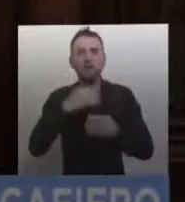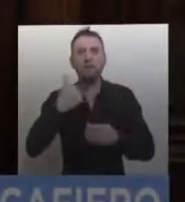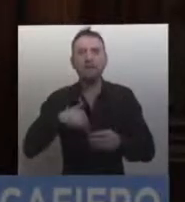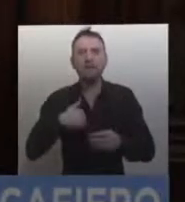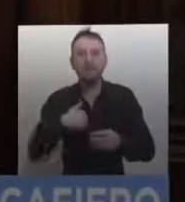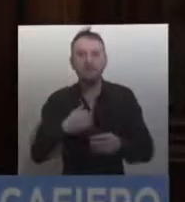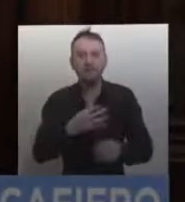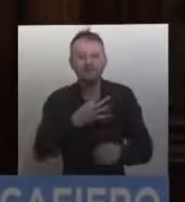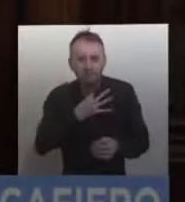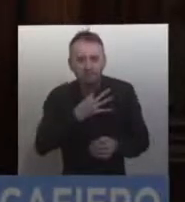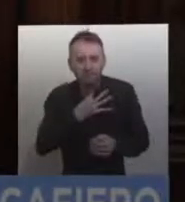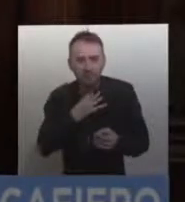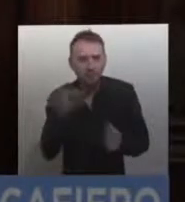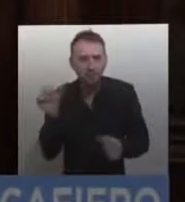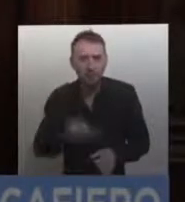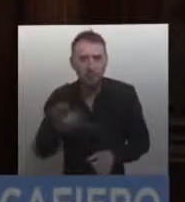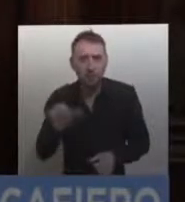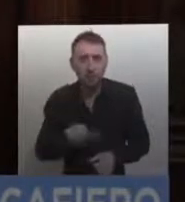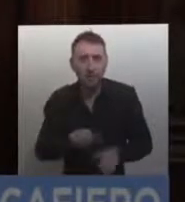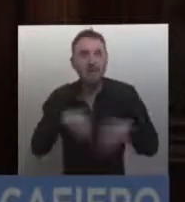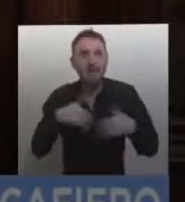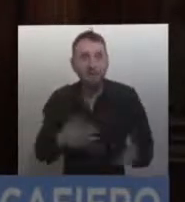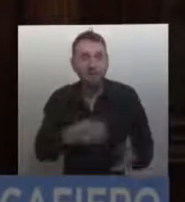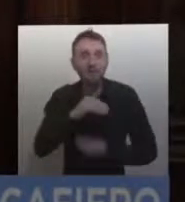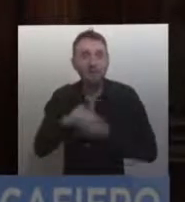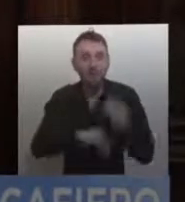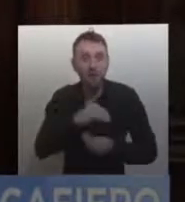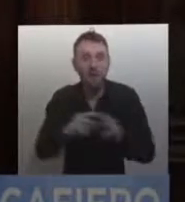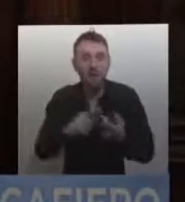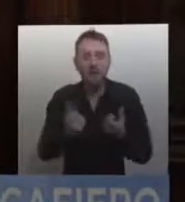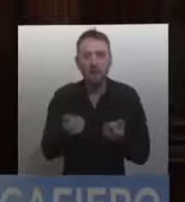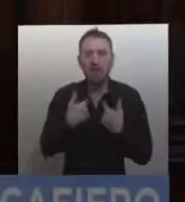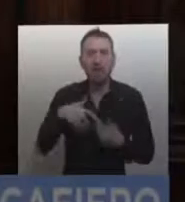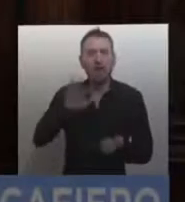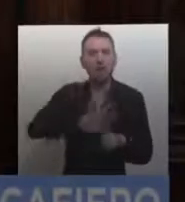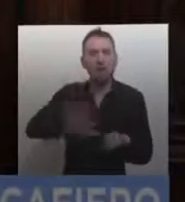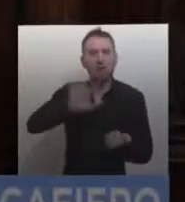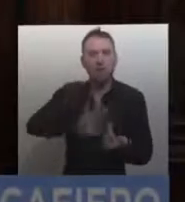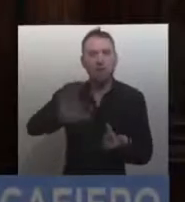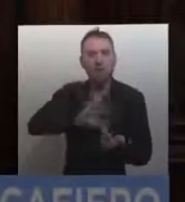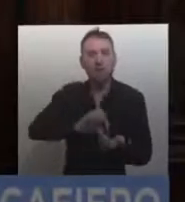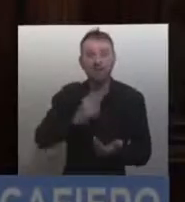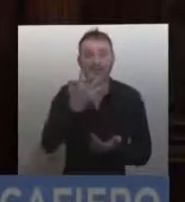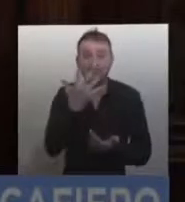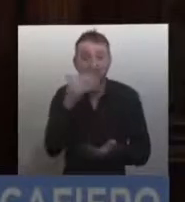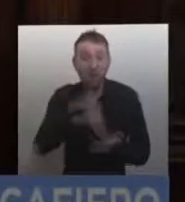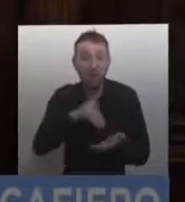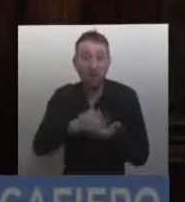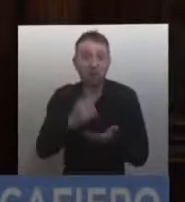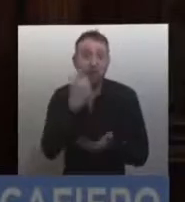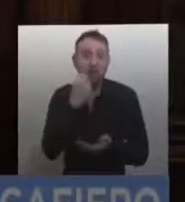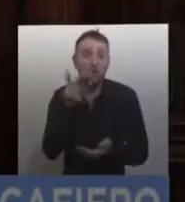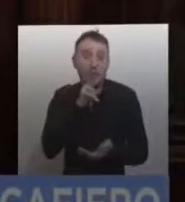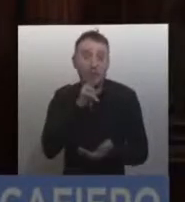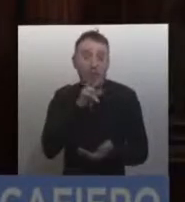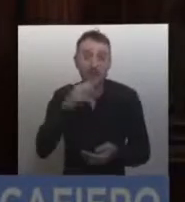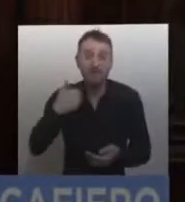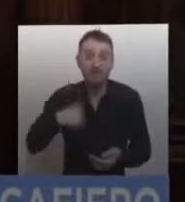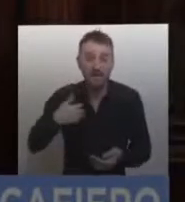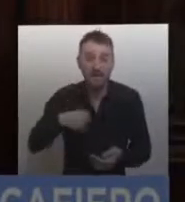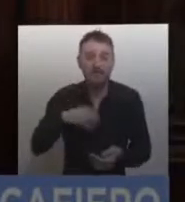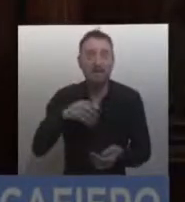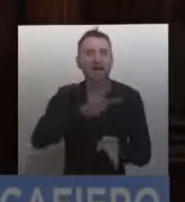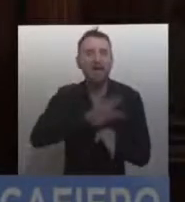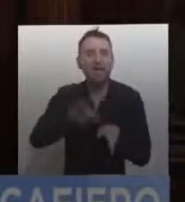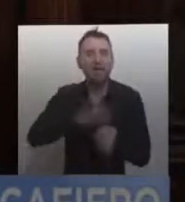argentinas y las impulsaba a generar endeudamiento. 5 millones de argentinos y argentinas se endeudaron con la ANSES.